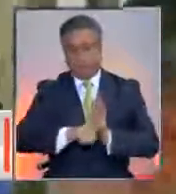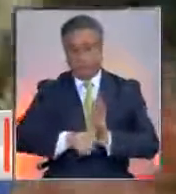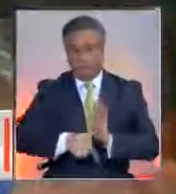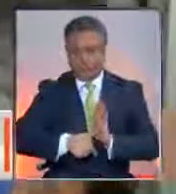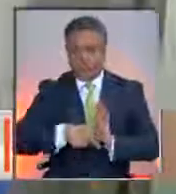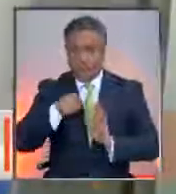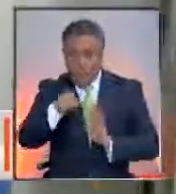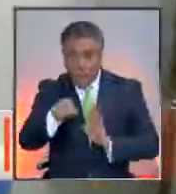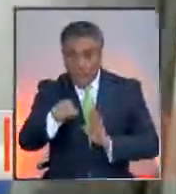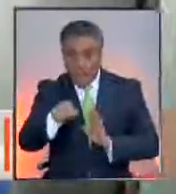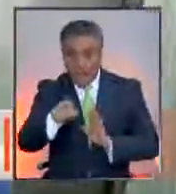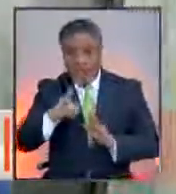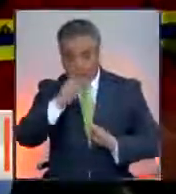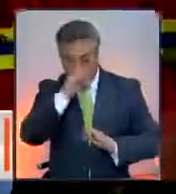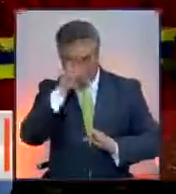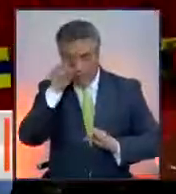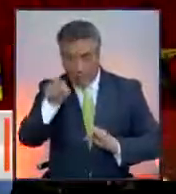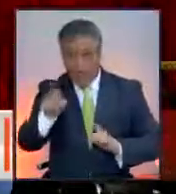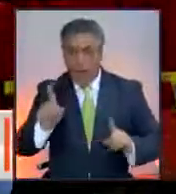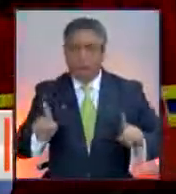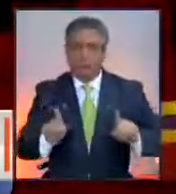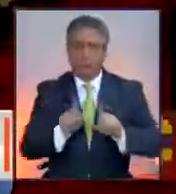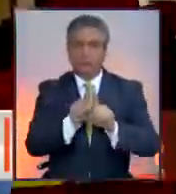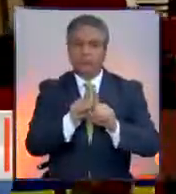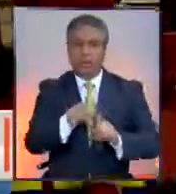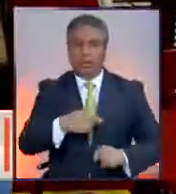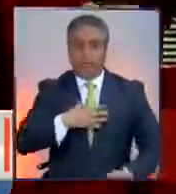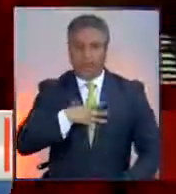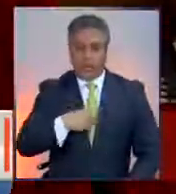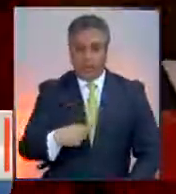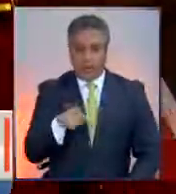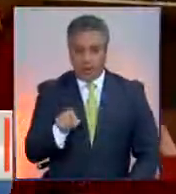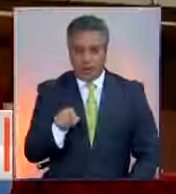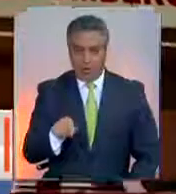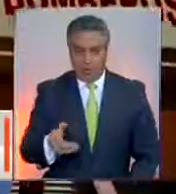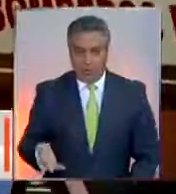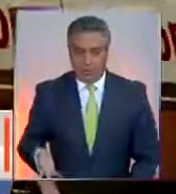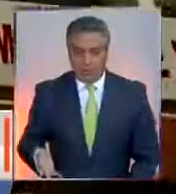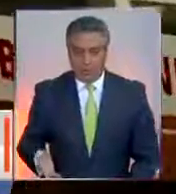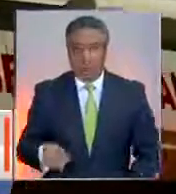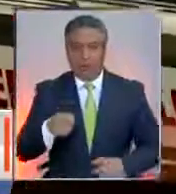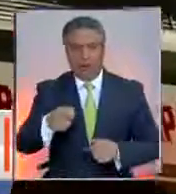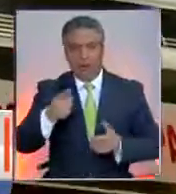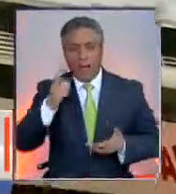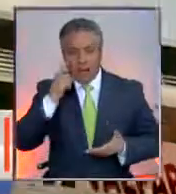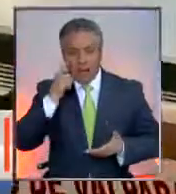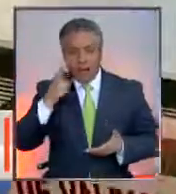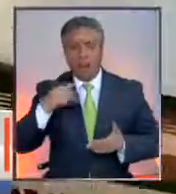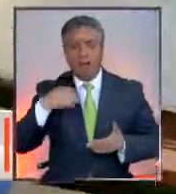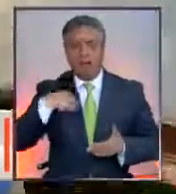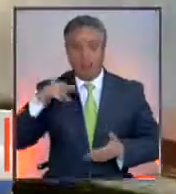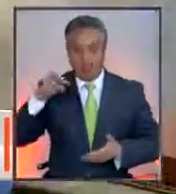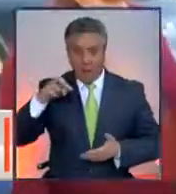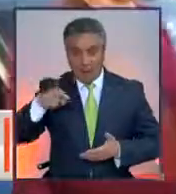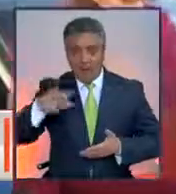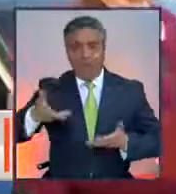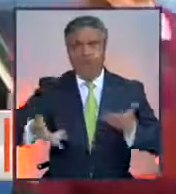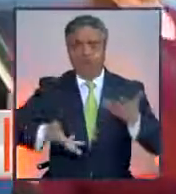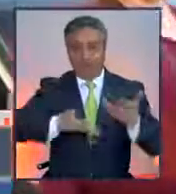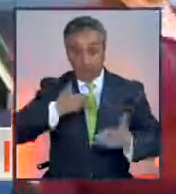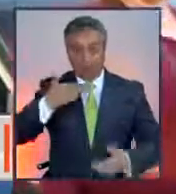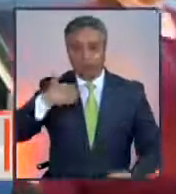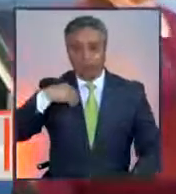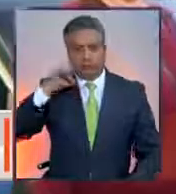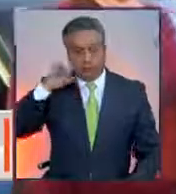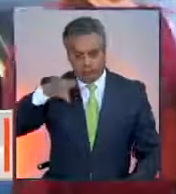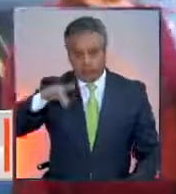sus hijos. Y nos dimos cuenta que había un incendio ahí en el lugar donde trabajaba mi papá. Sabíamos que estaba ahí. Por